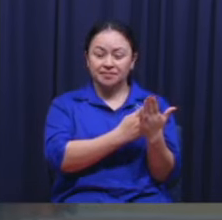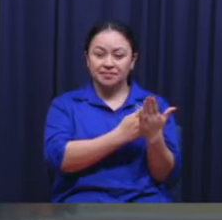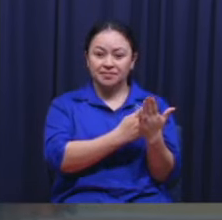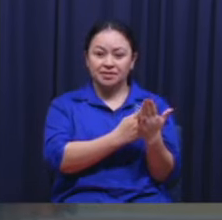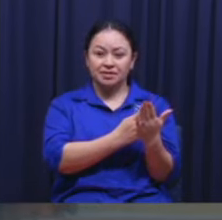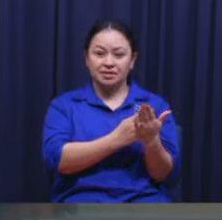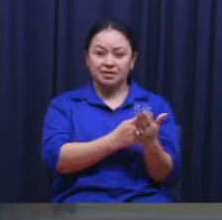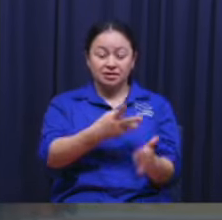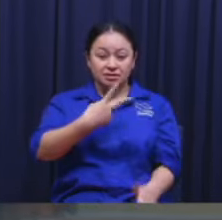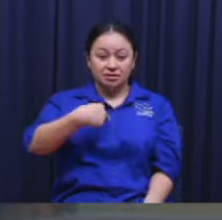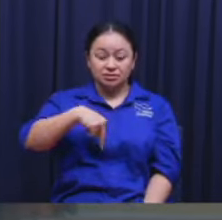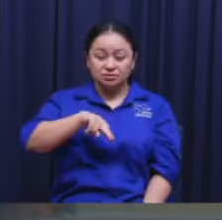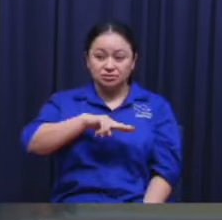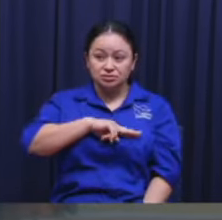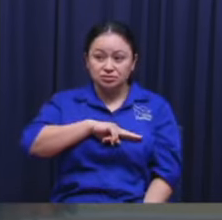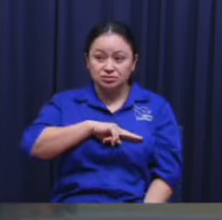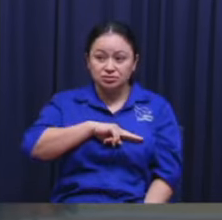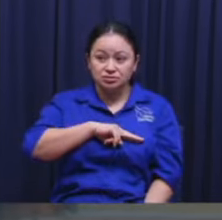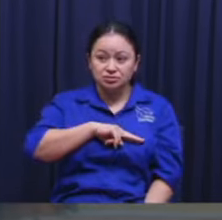someteos a Dios,